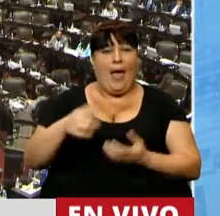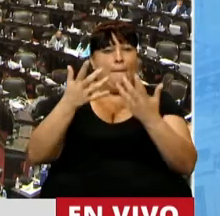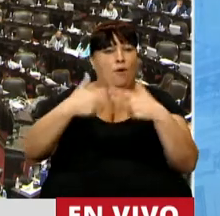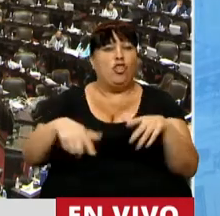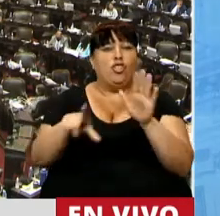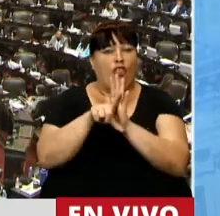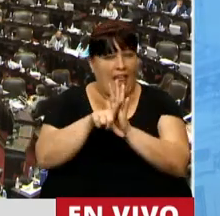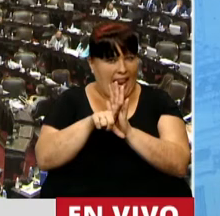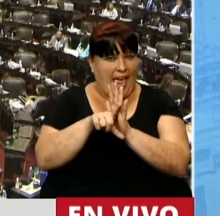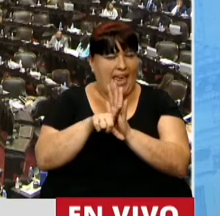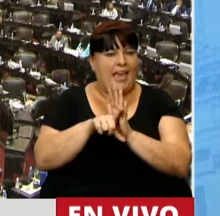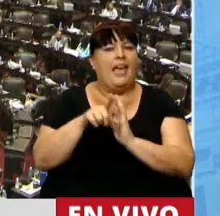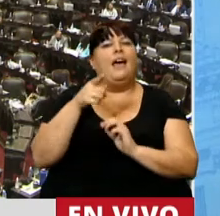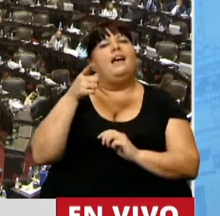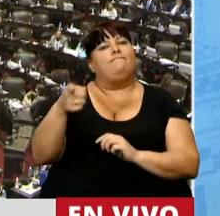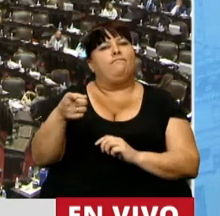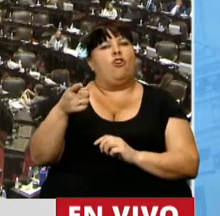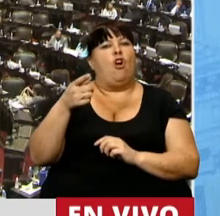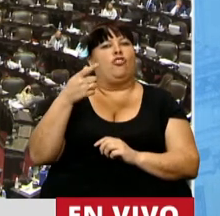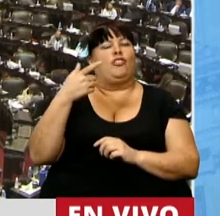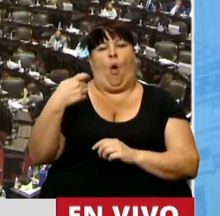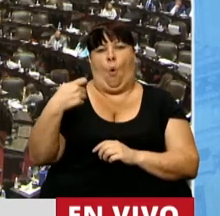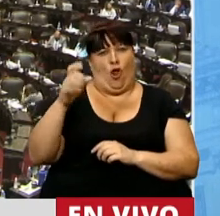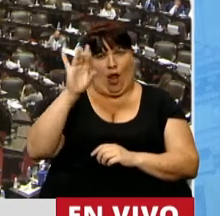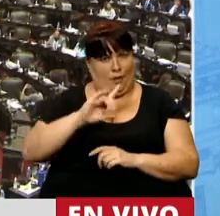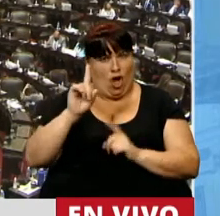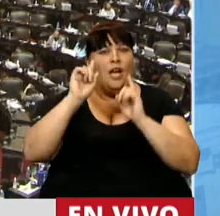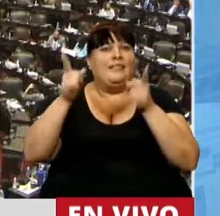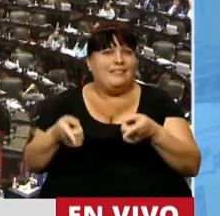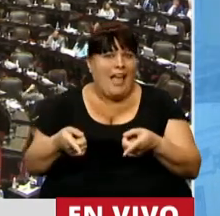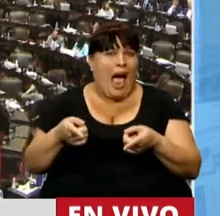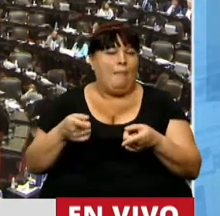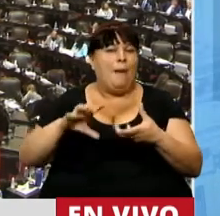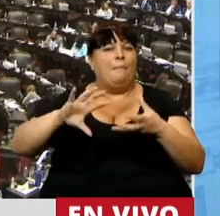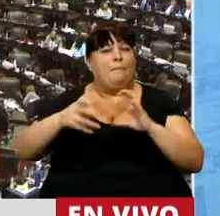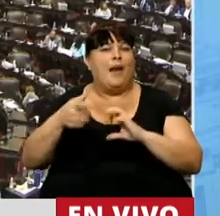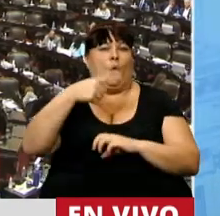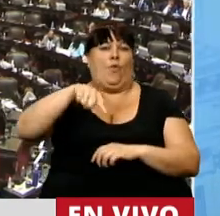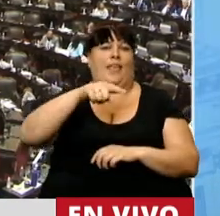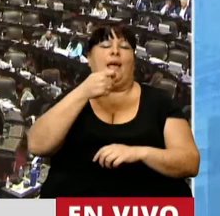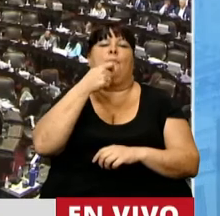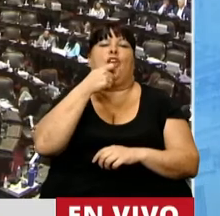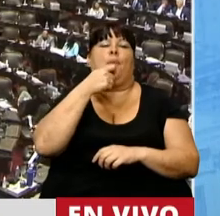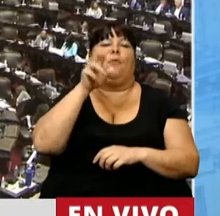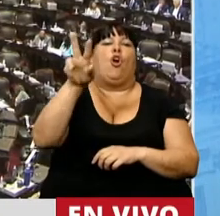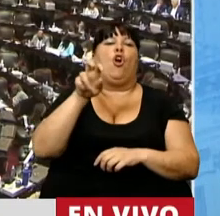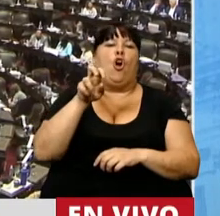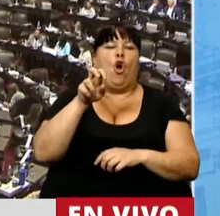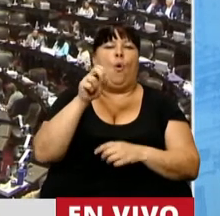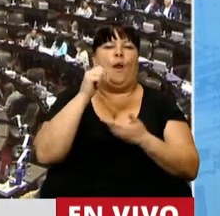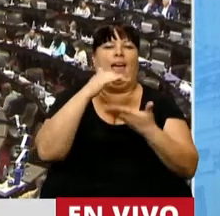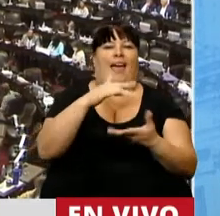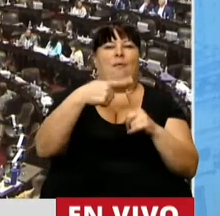de ley no sólo afecta a pasivos también lo hace con los beneficiarios por ejemplo de